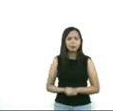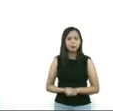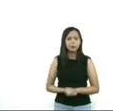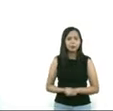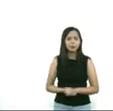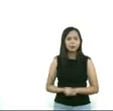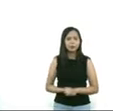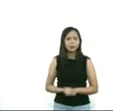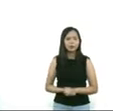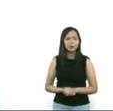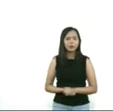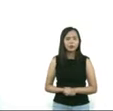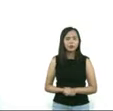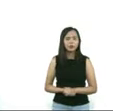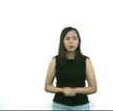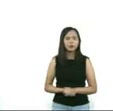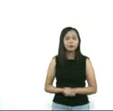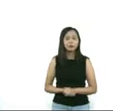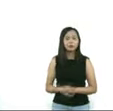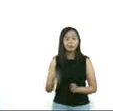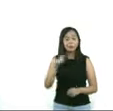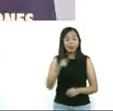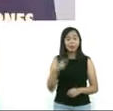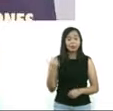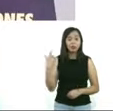eso está en Guanajuato.